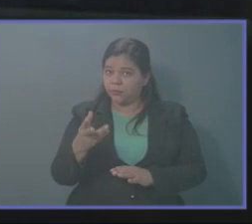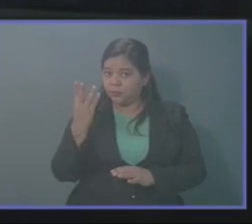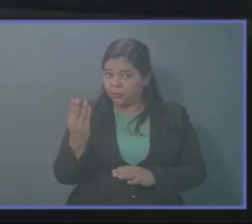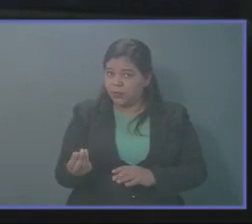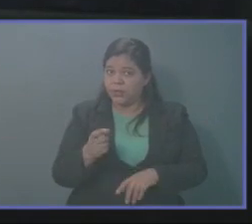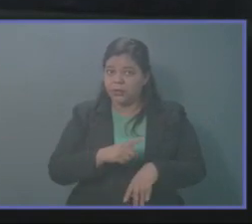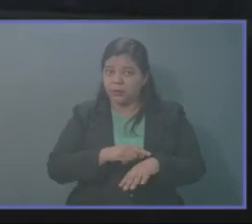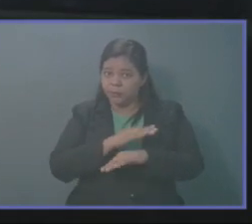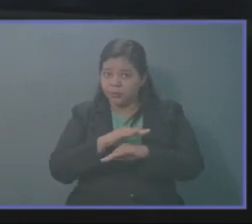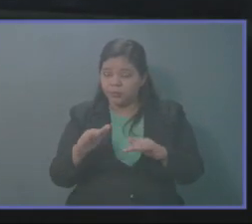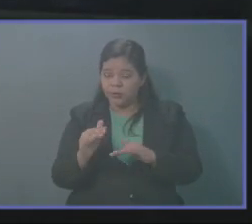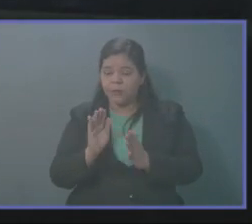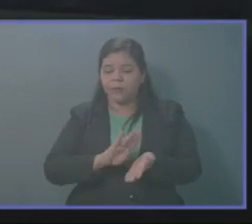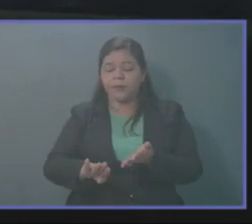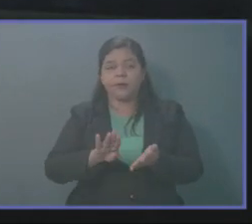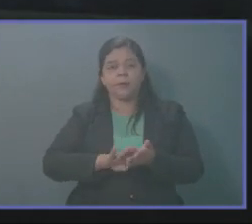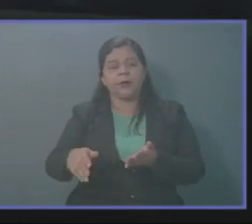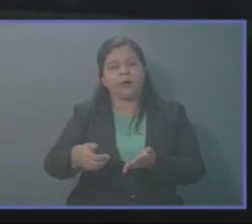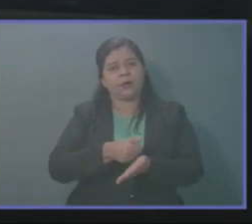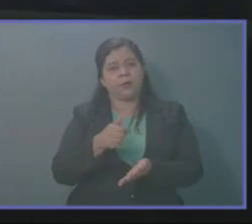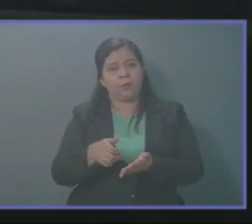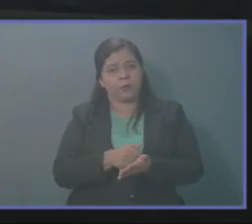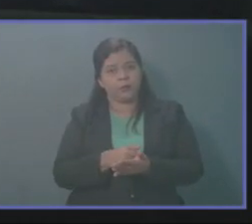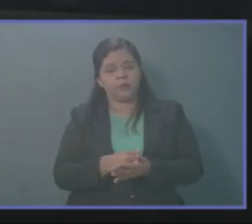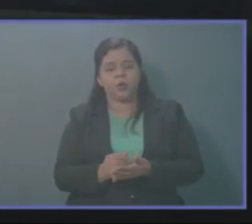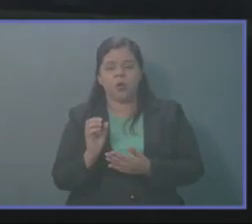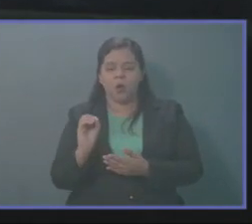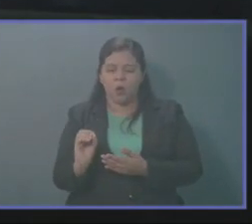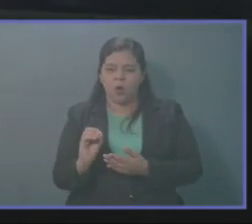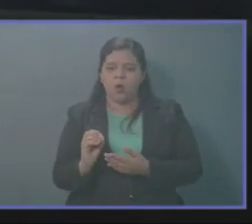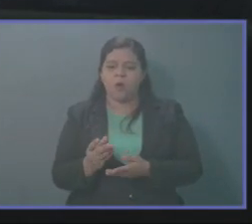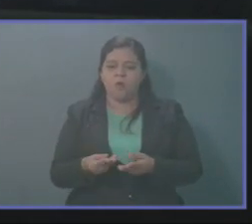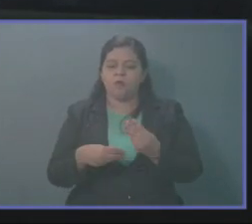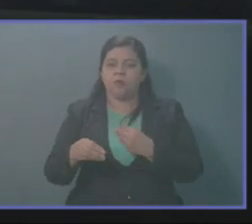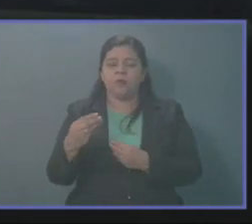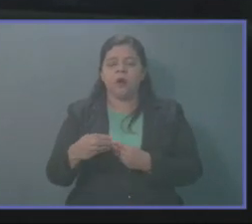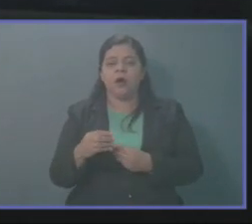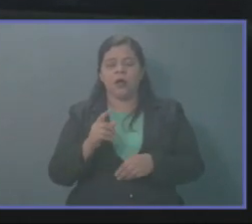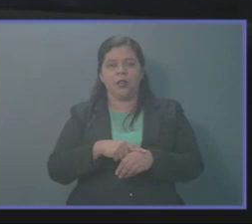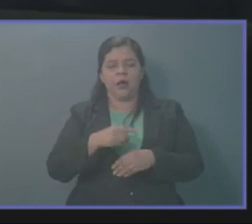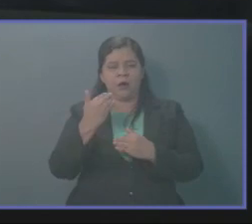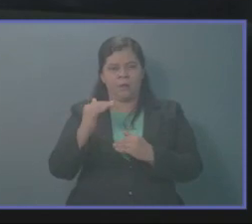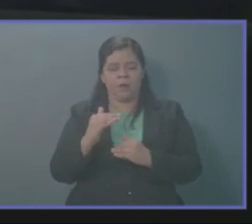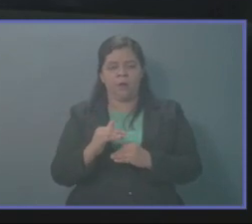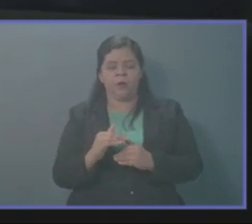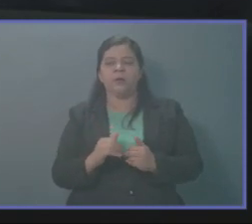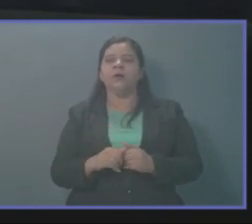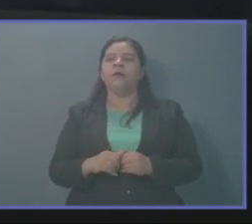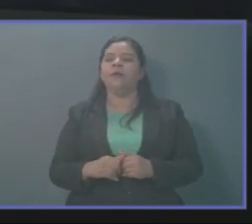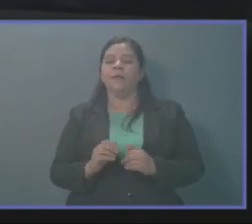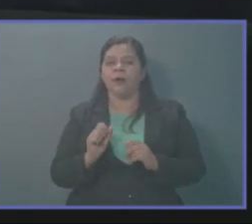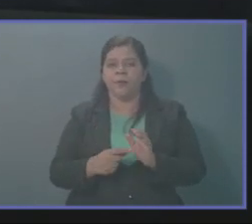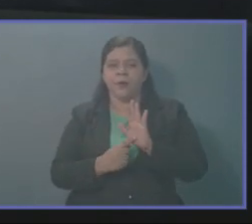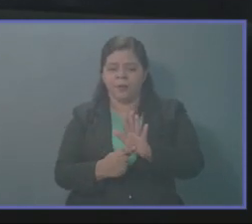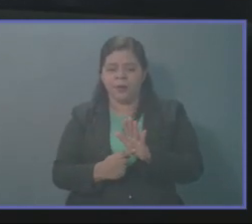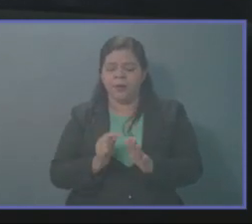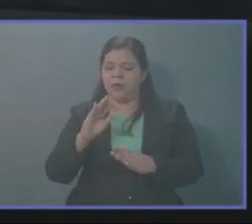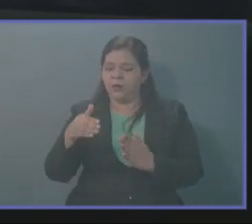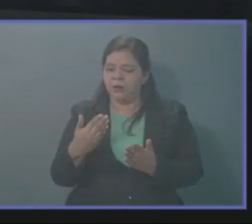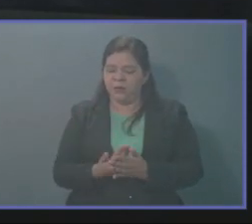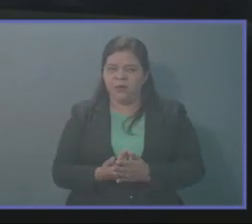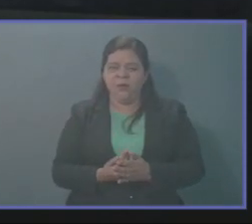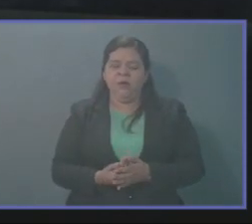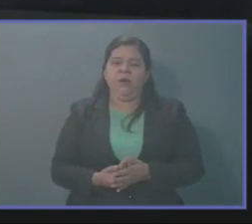del plazo para pagar el impuesto o enterar el anticipo respectivo será la fecha de vencimiento del plazo para presentar la correspondiente